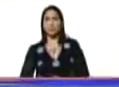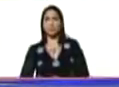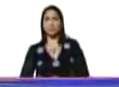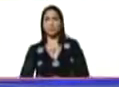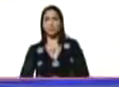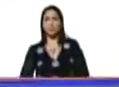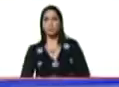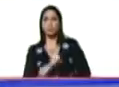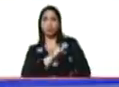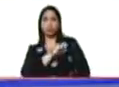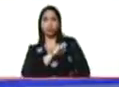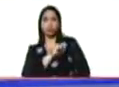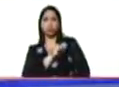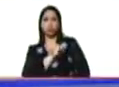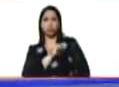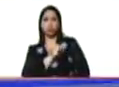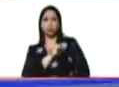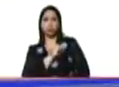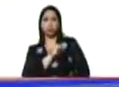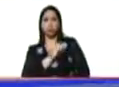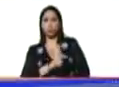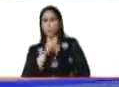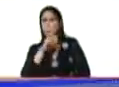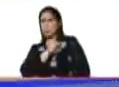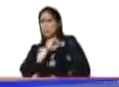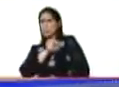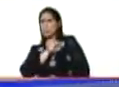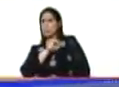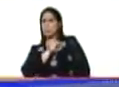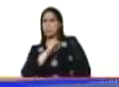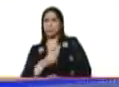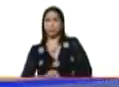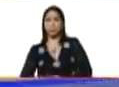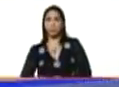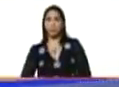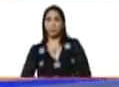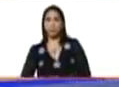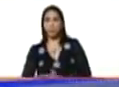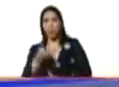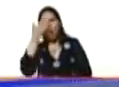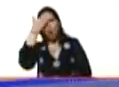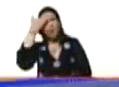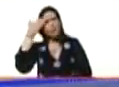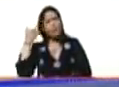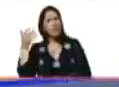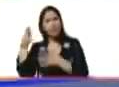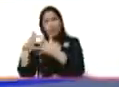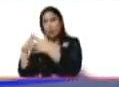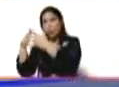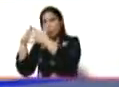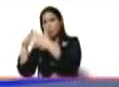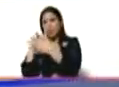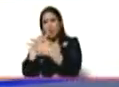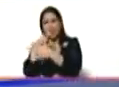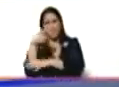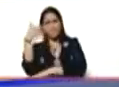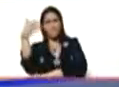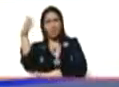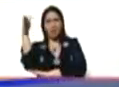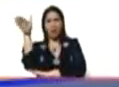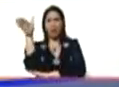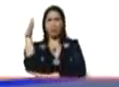atacar de miedo, a atacar de pánico. Se les olvida que esa bandera